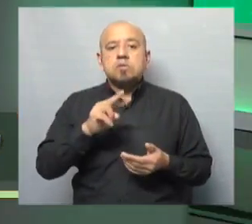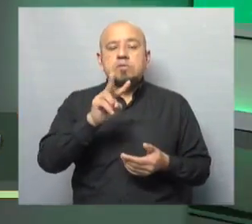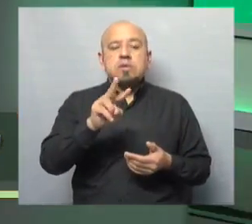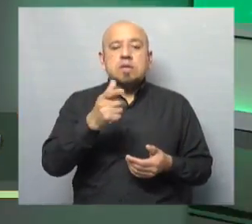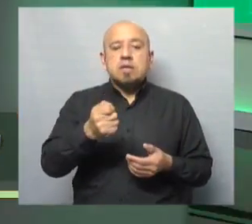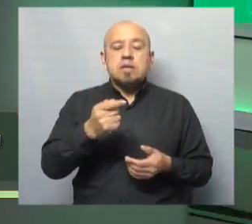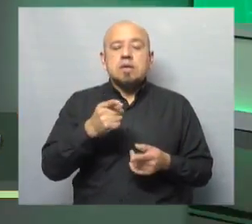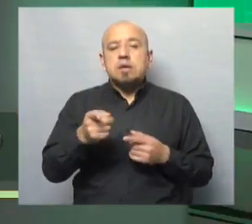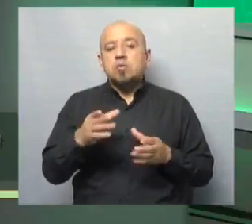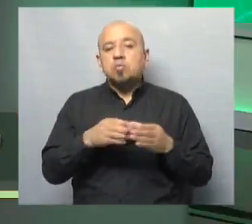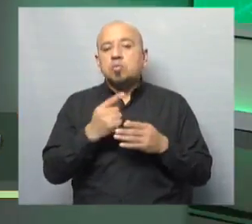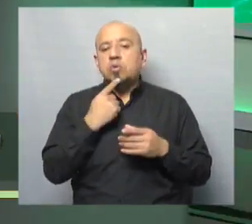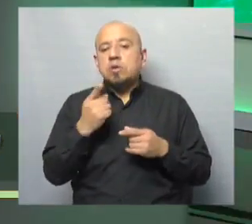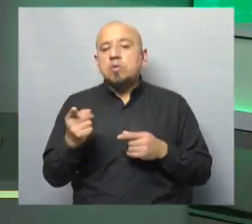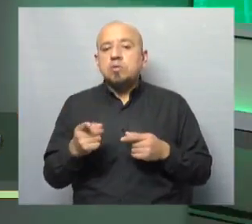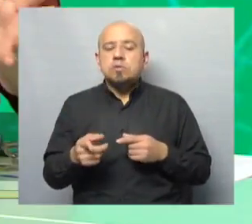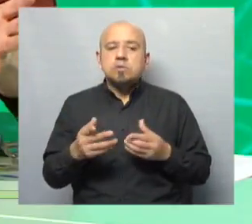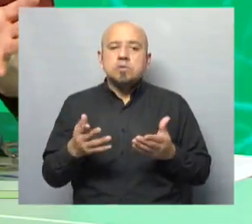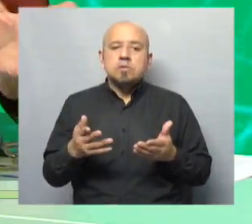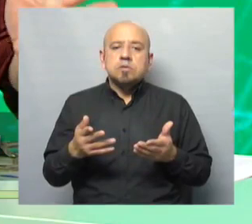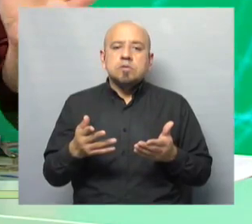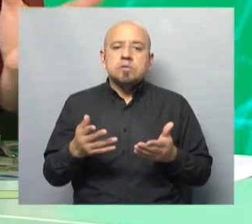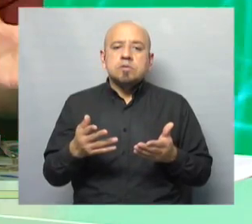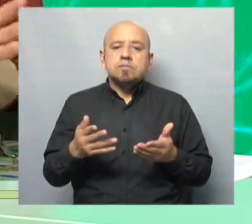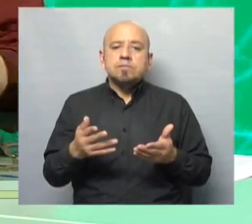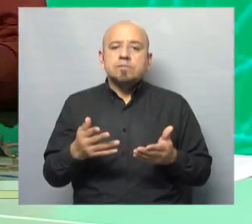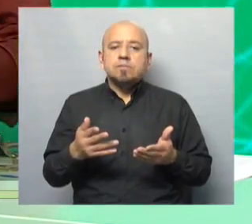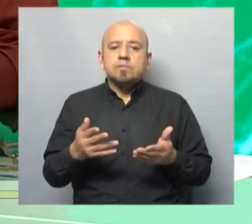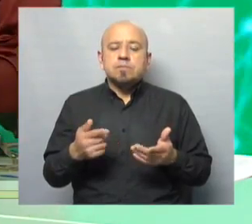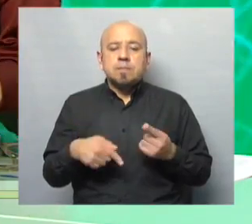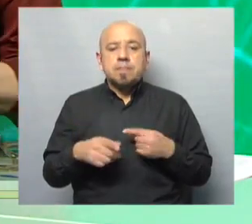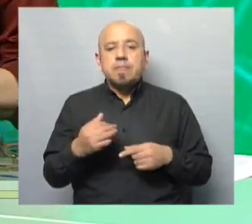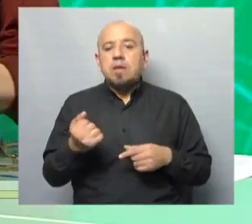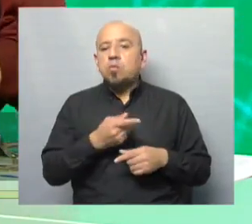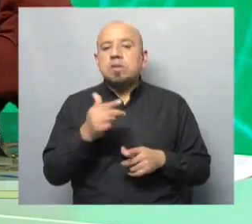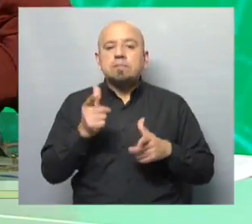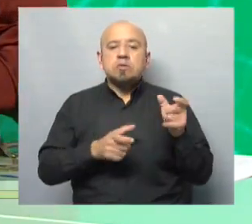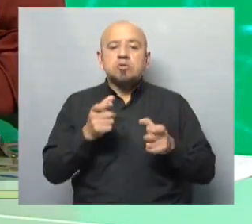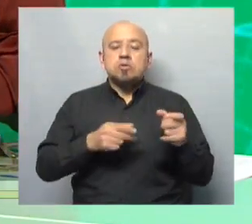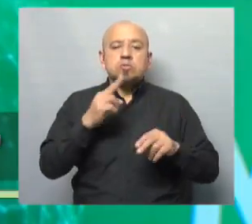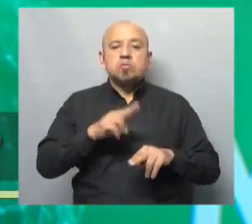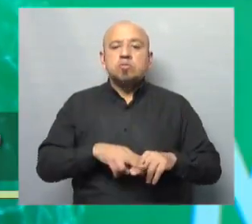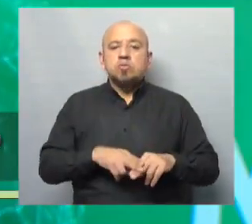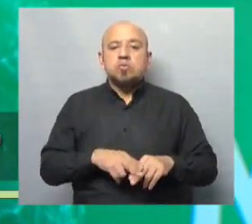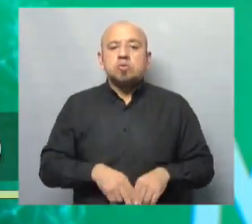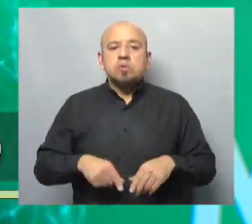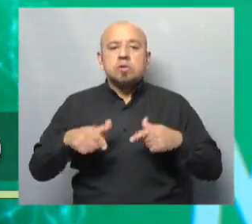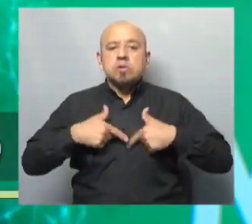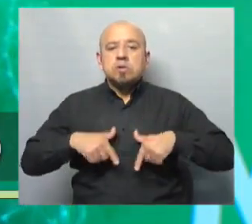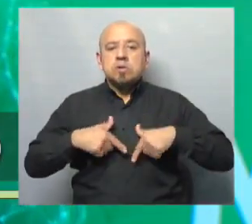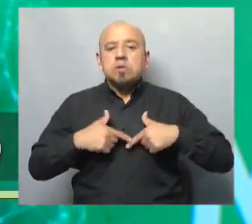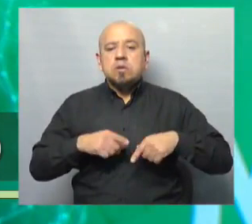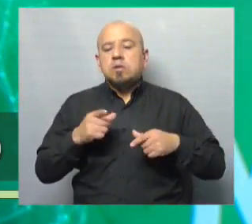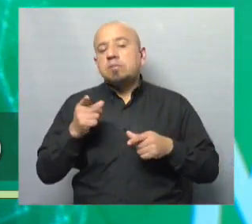sobre la lectura de la cantidad de homicidios que se hace por parte del ministerio y